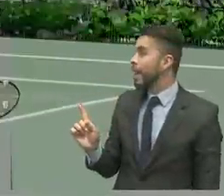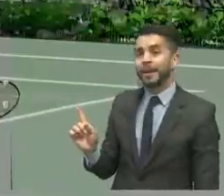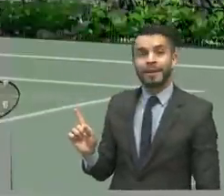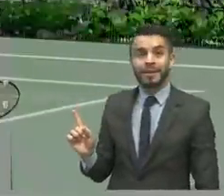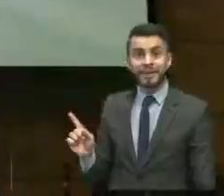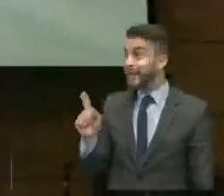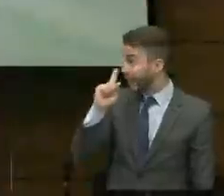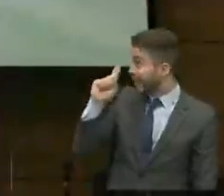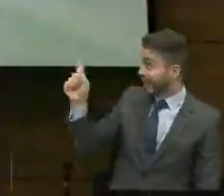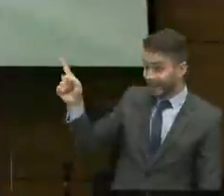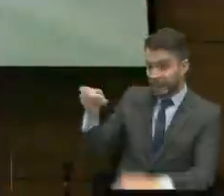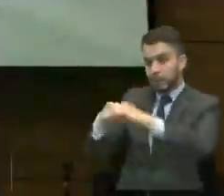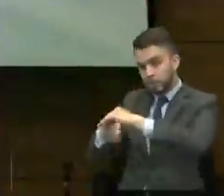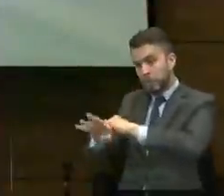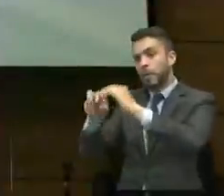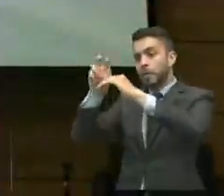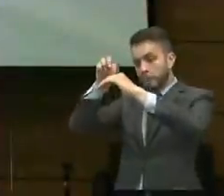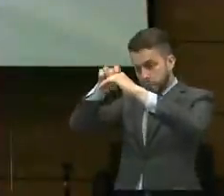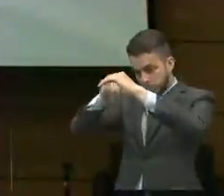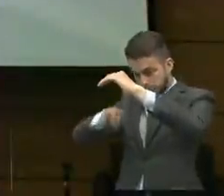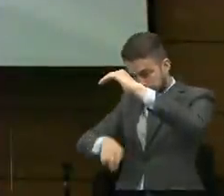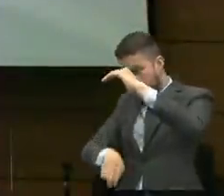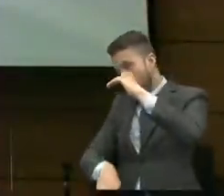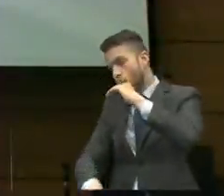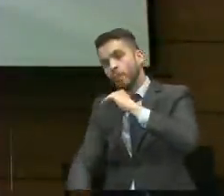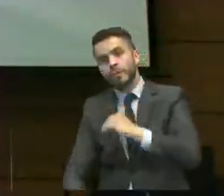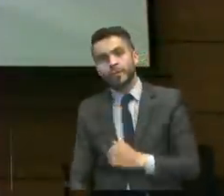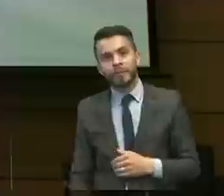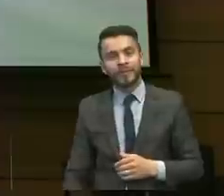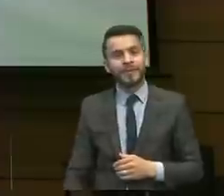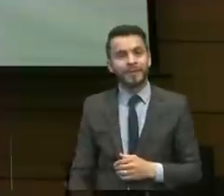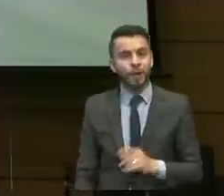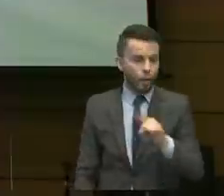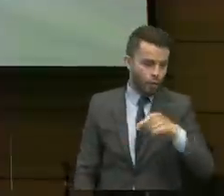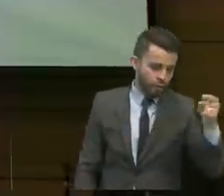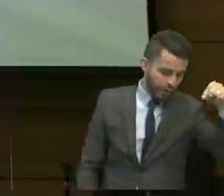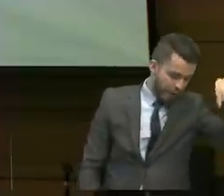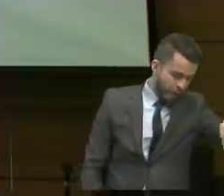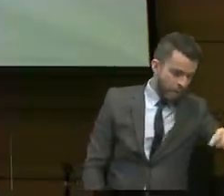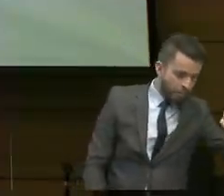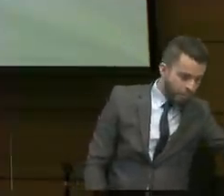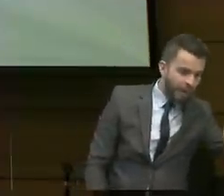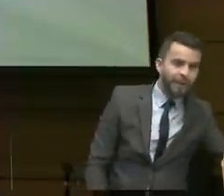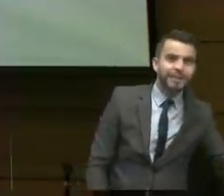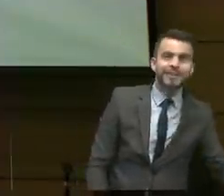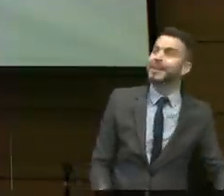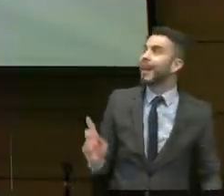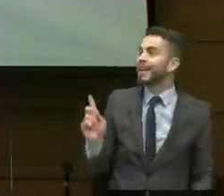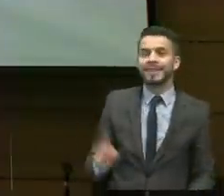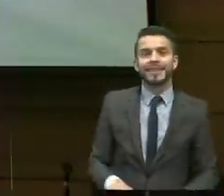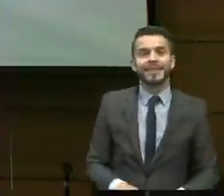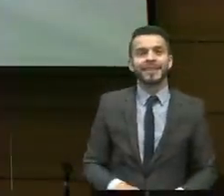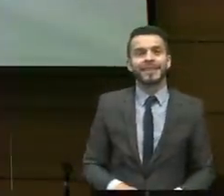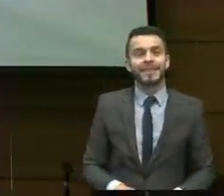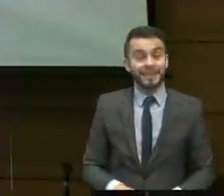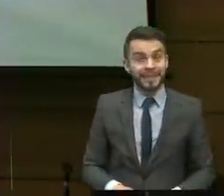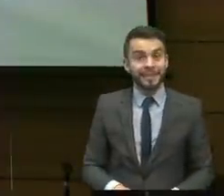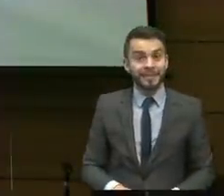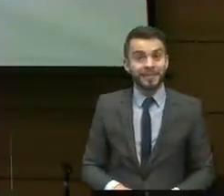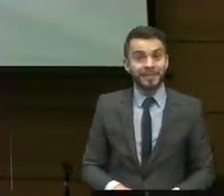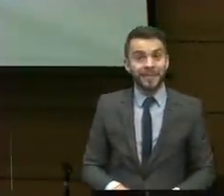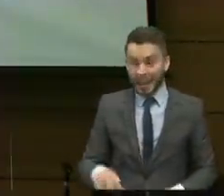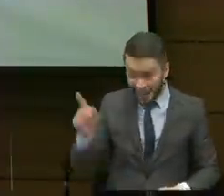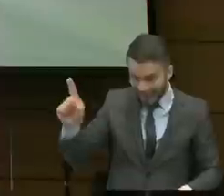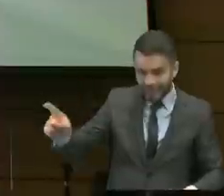entrada subterránea, aquí viene el bicicarril. Acá y acá, pues acá no se alcanza a ver en la acuarela, pero sigue por